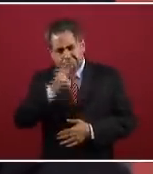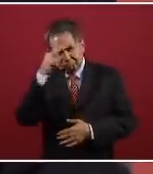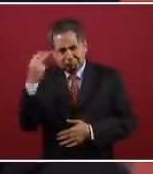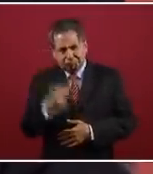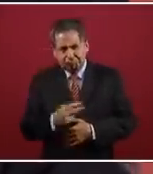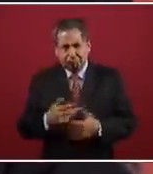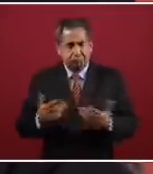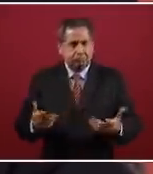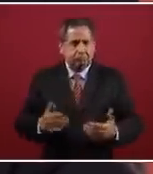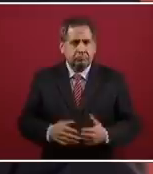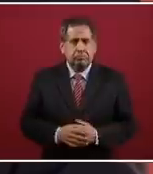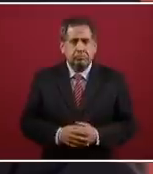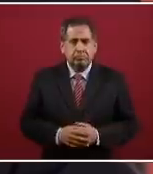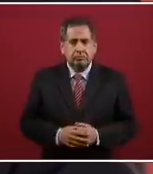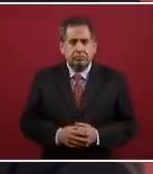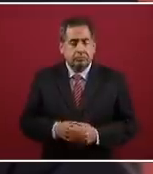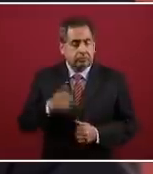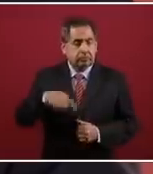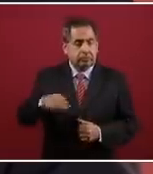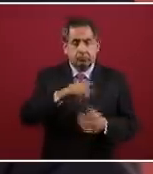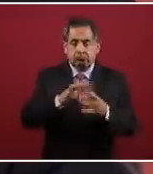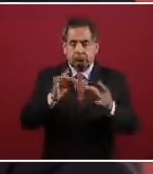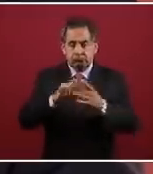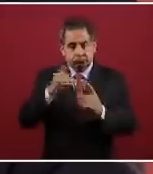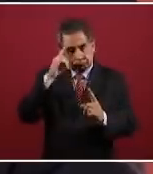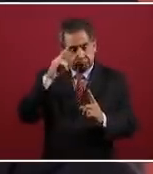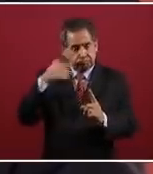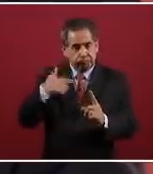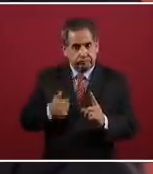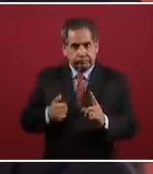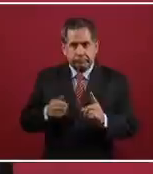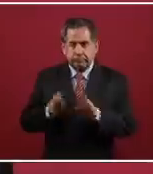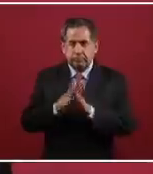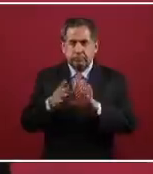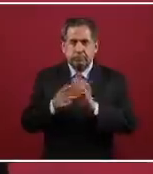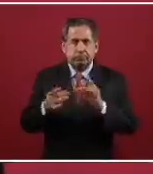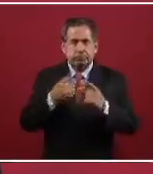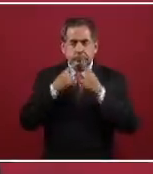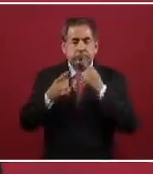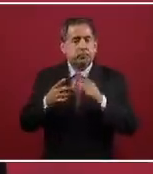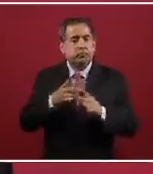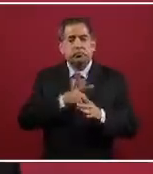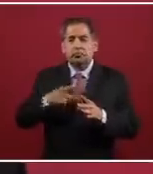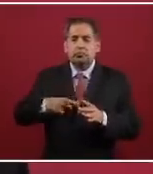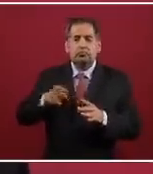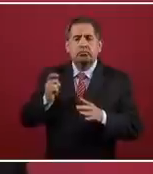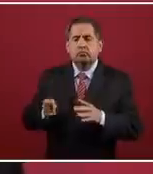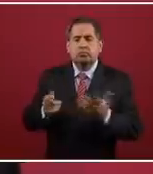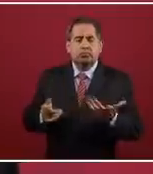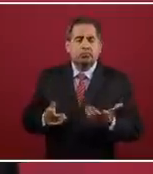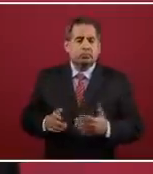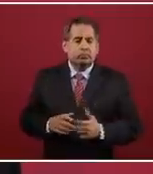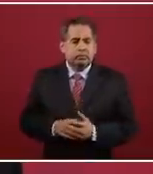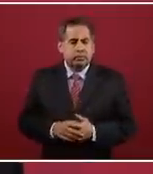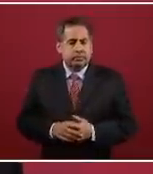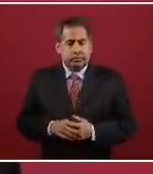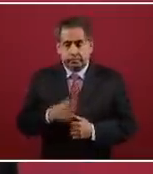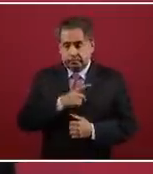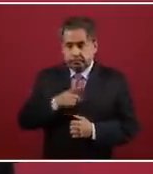Y ellos están conscientes de que no debe de